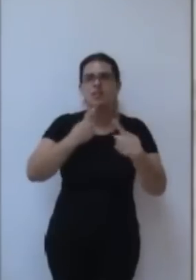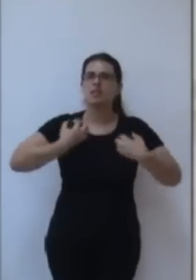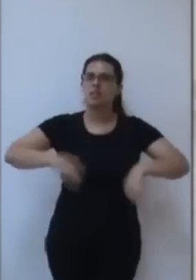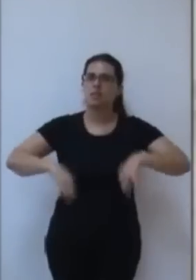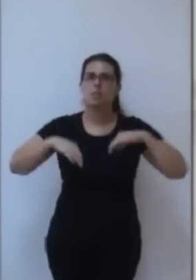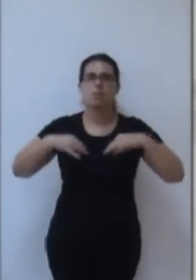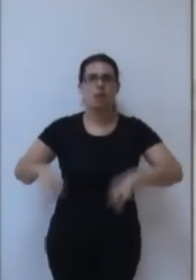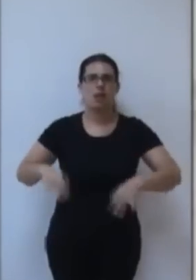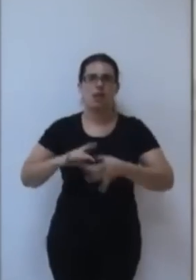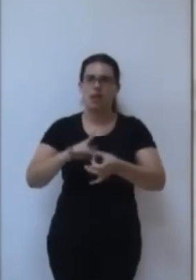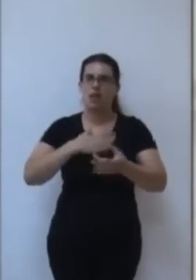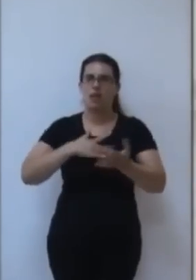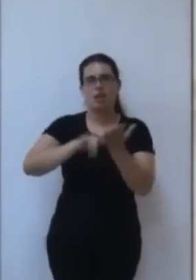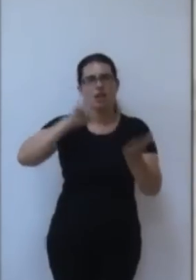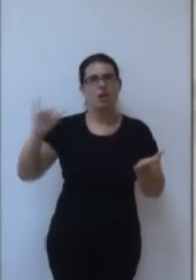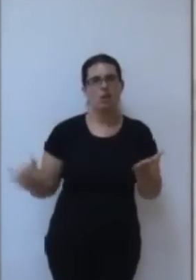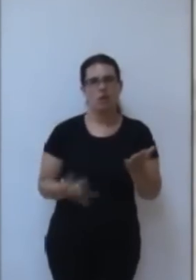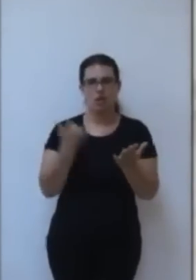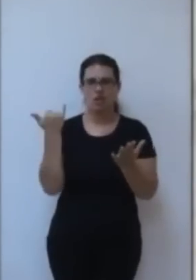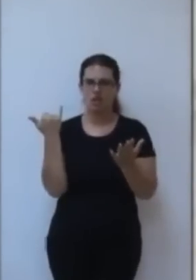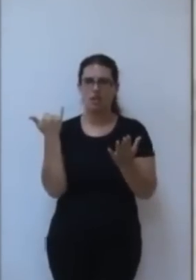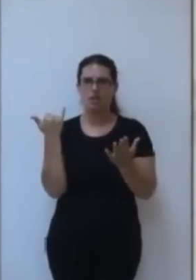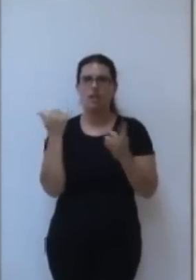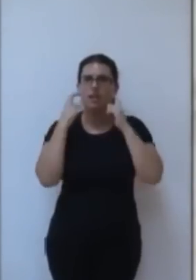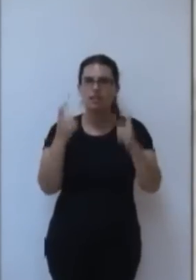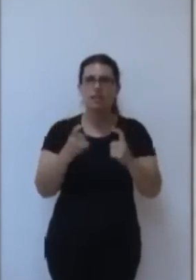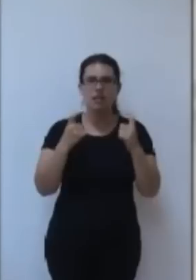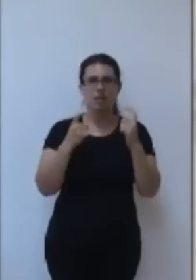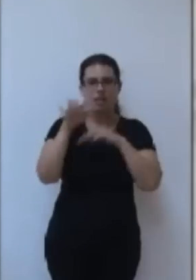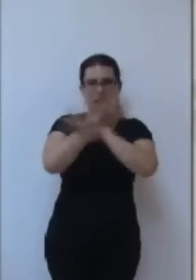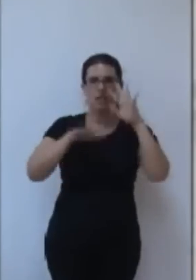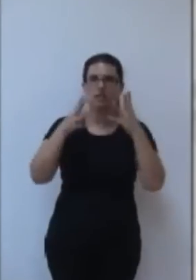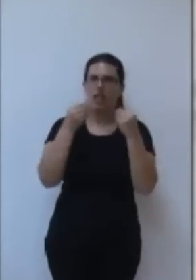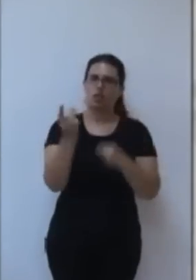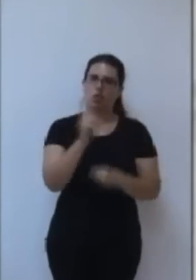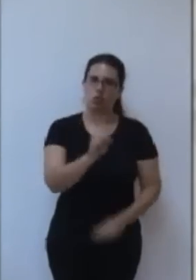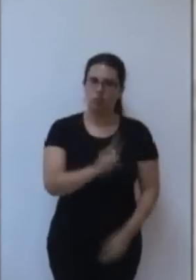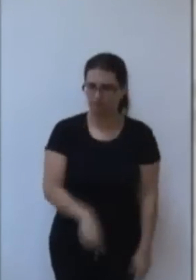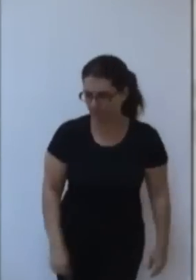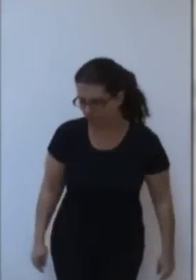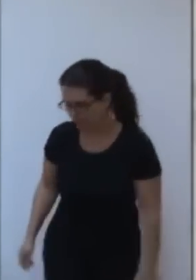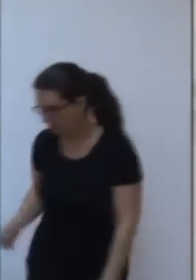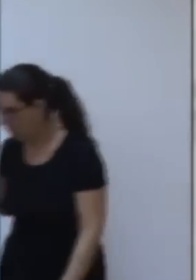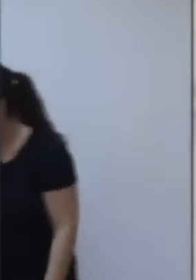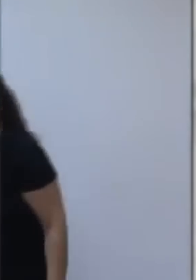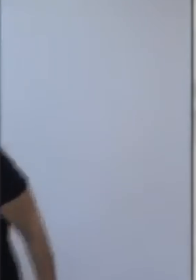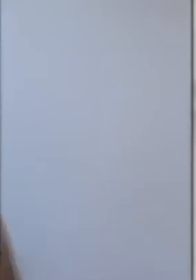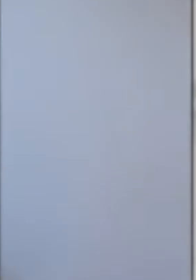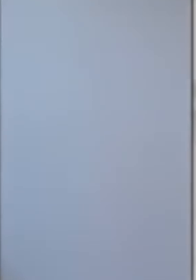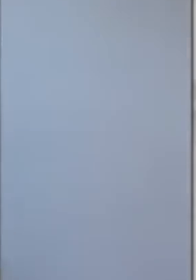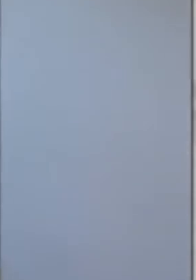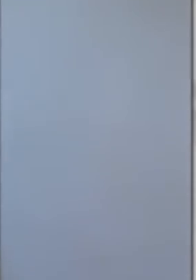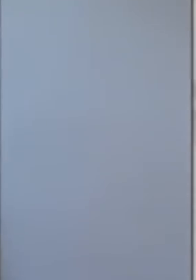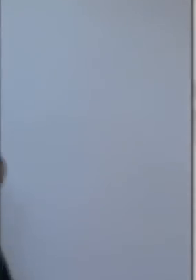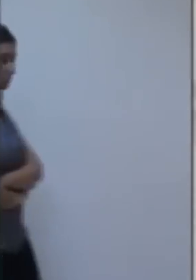simplificar un poquito más nuestro lenguaje, liarnos un poquito menos y hay un ámbito ahí, el legal, más. que es yo creo que importante,